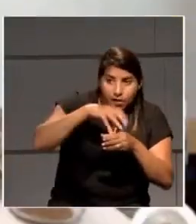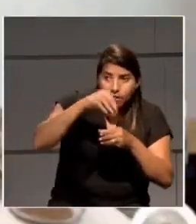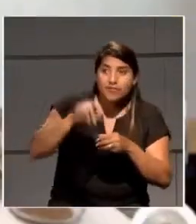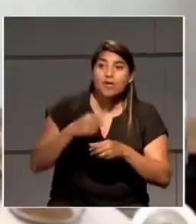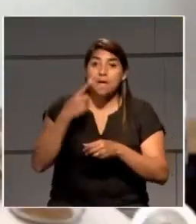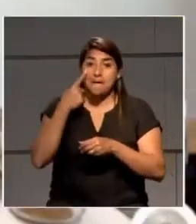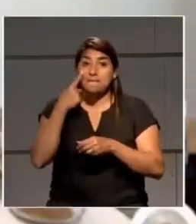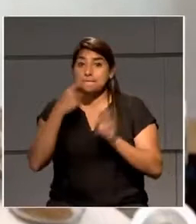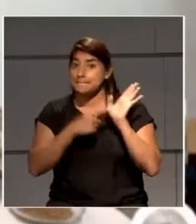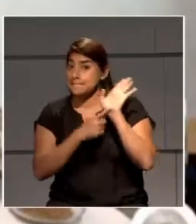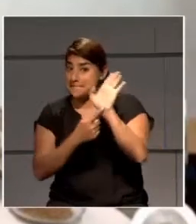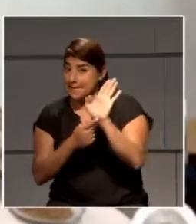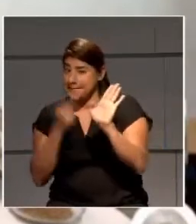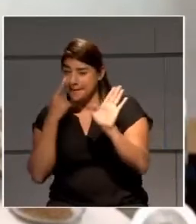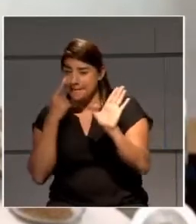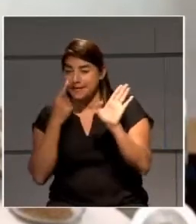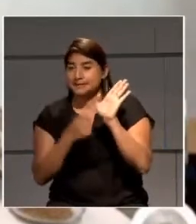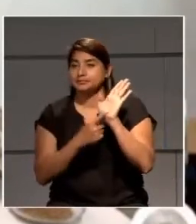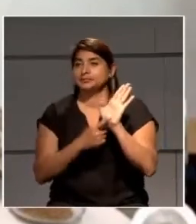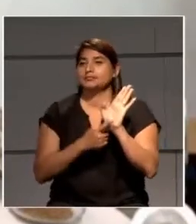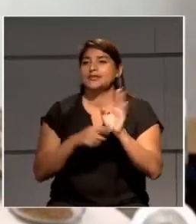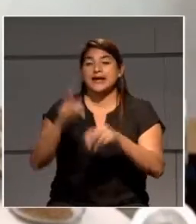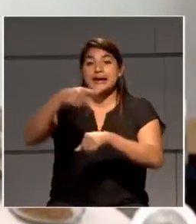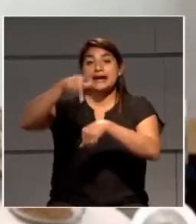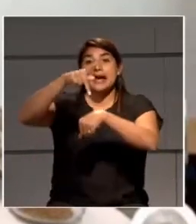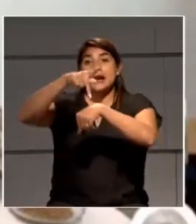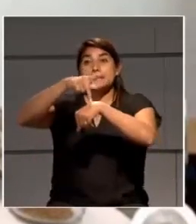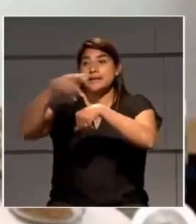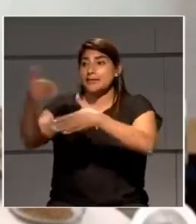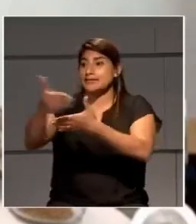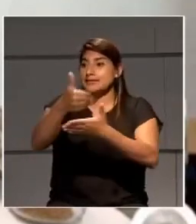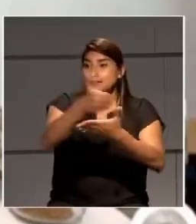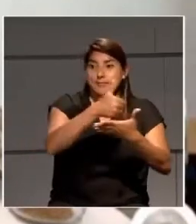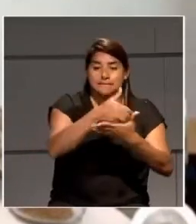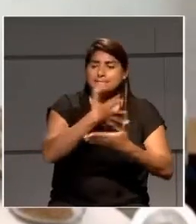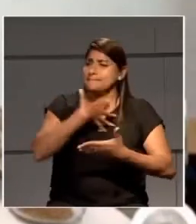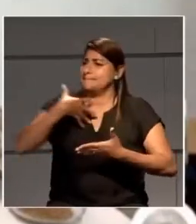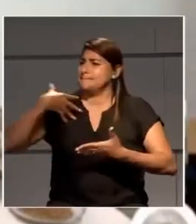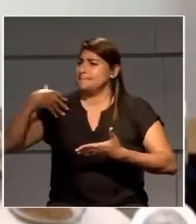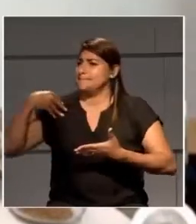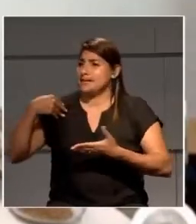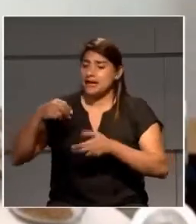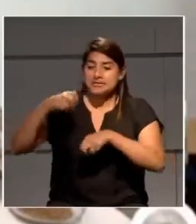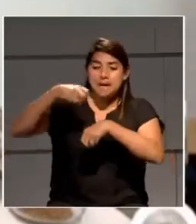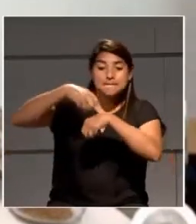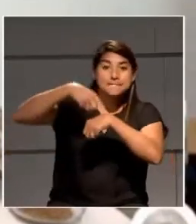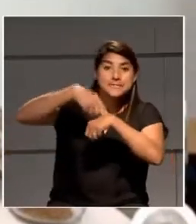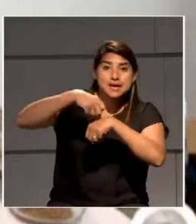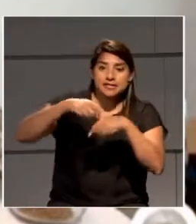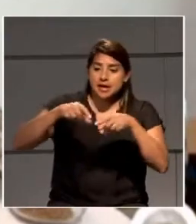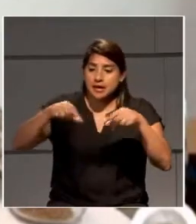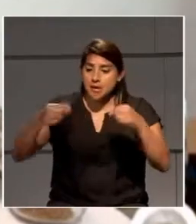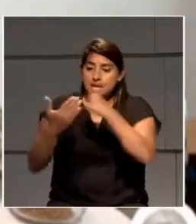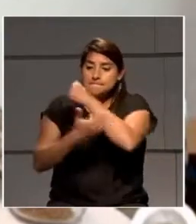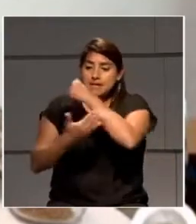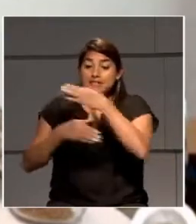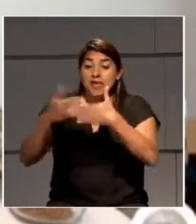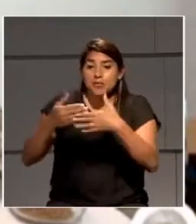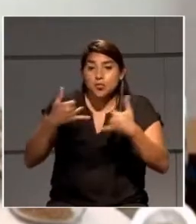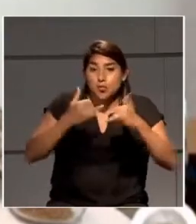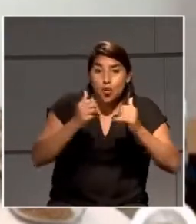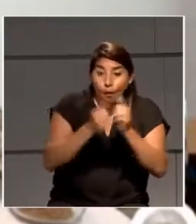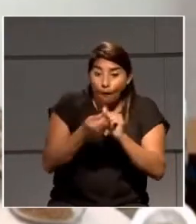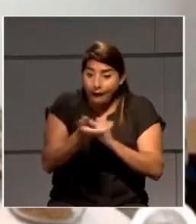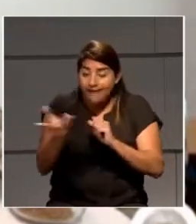Sí. Míralos bien. Esos los junté del parque. Y me encanta juntar palos y piedras y hacer cosas con ellas. ¡Ah!